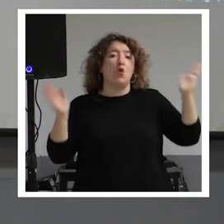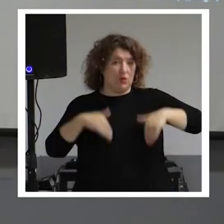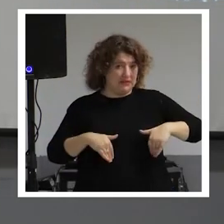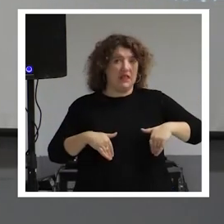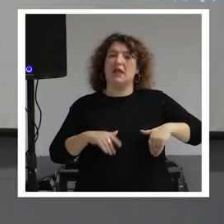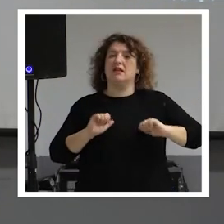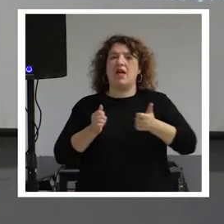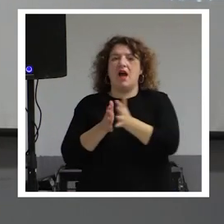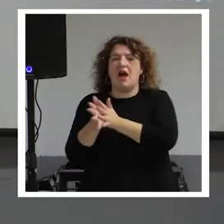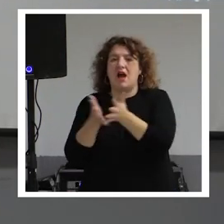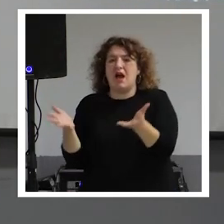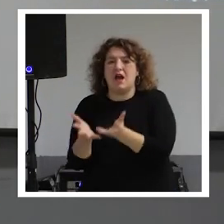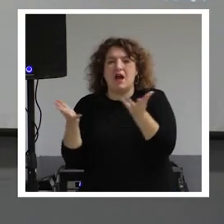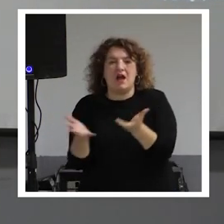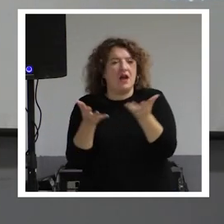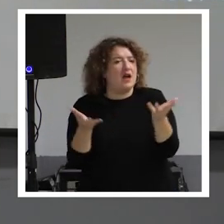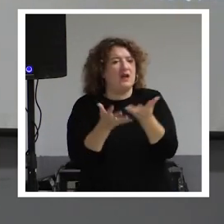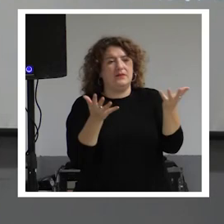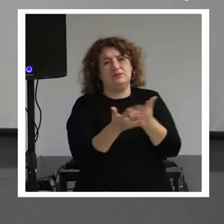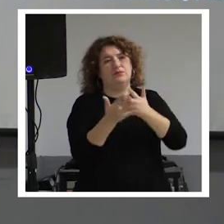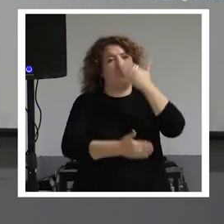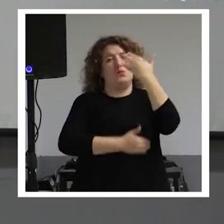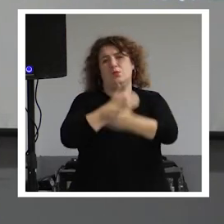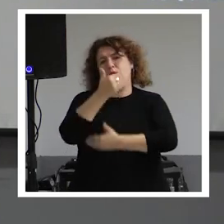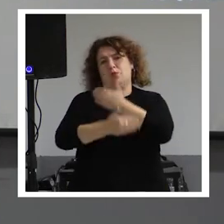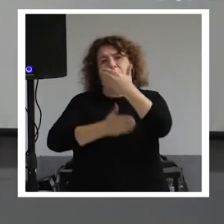deje de enfrentarse mediante la violencia pero también sabemos